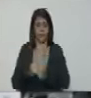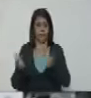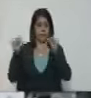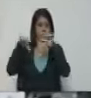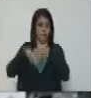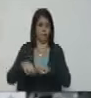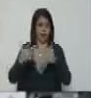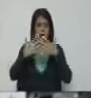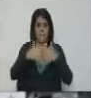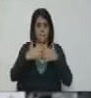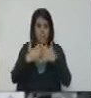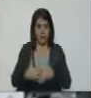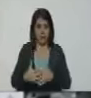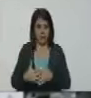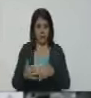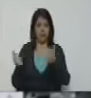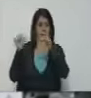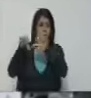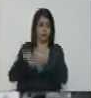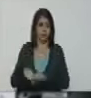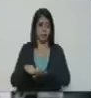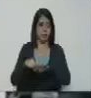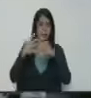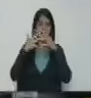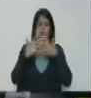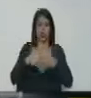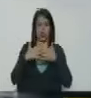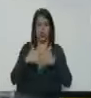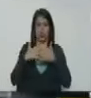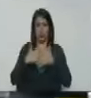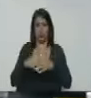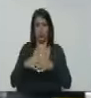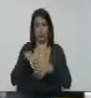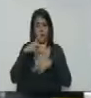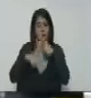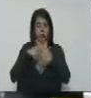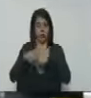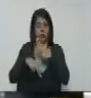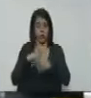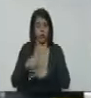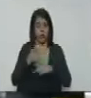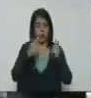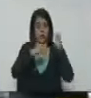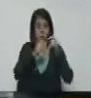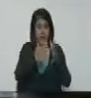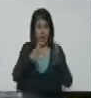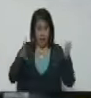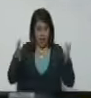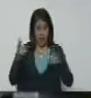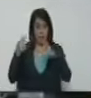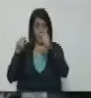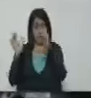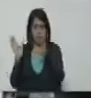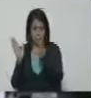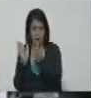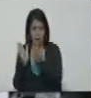quebraron empresas, quebraron a industrias, quebraron negocios grandes y negocios